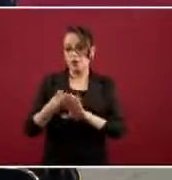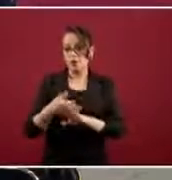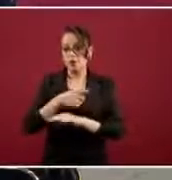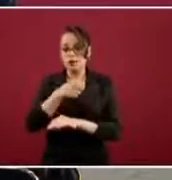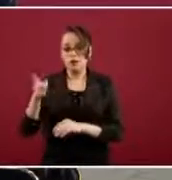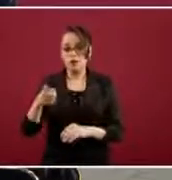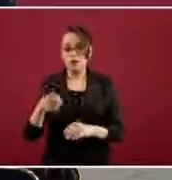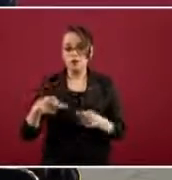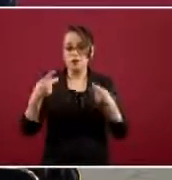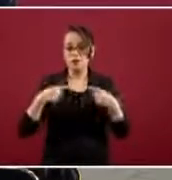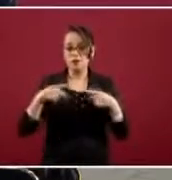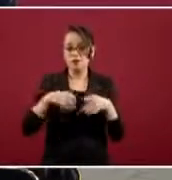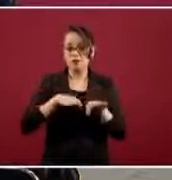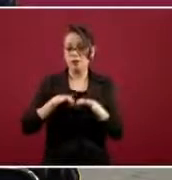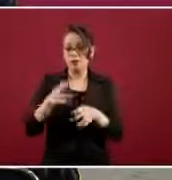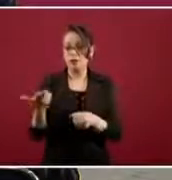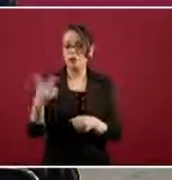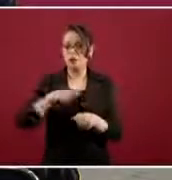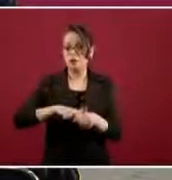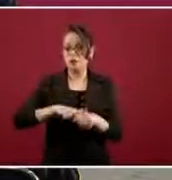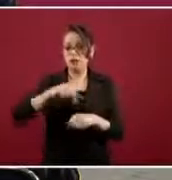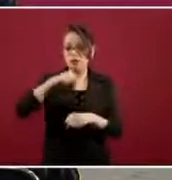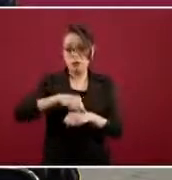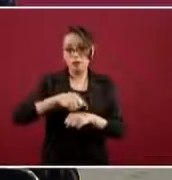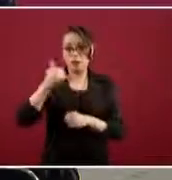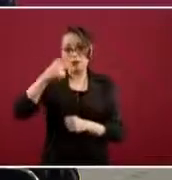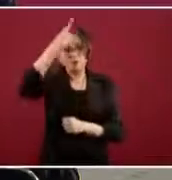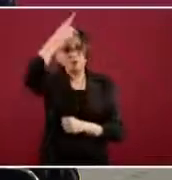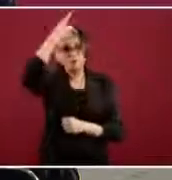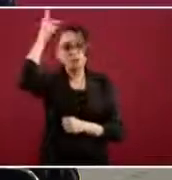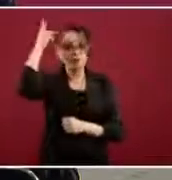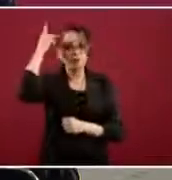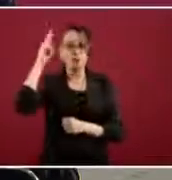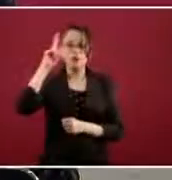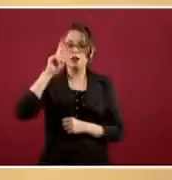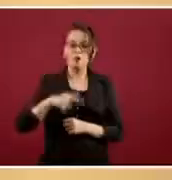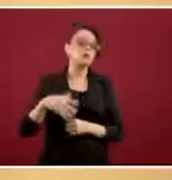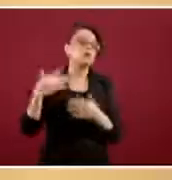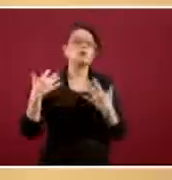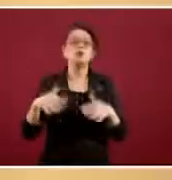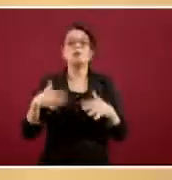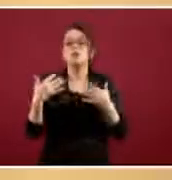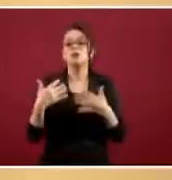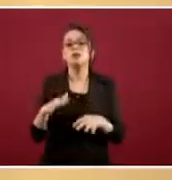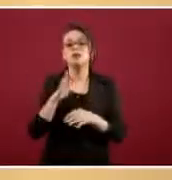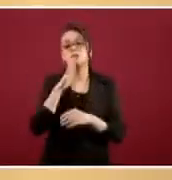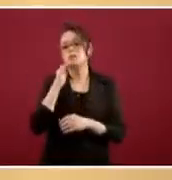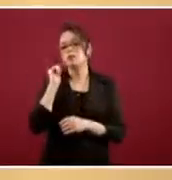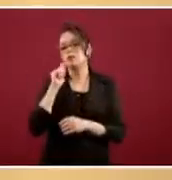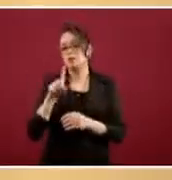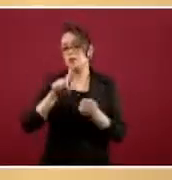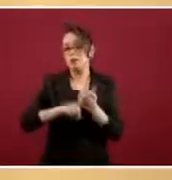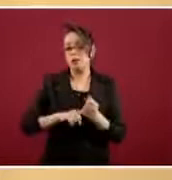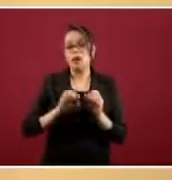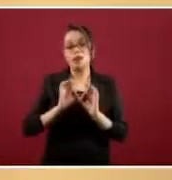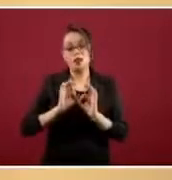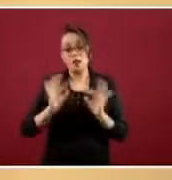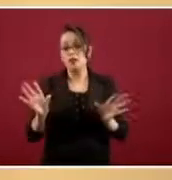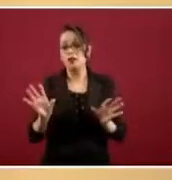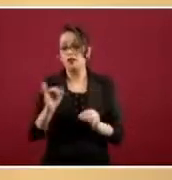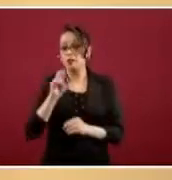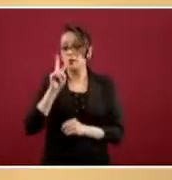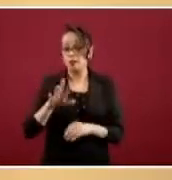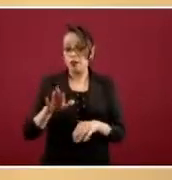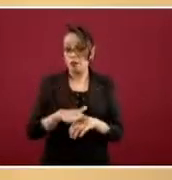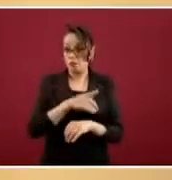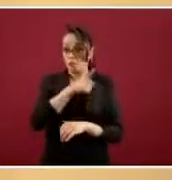personal de enfermería. Esto nos parece una situación muy delicada porque, como sabemos, el personal médico y de enfermería está haciendo un esfuerzo